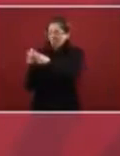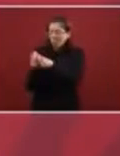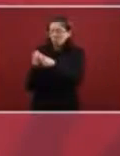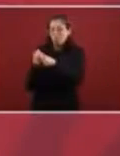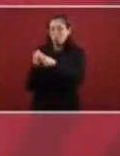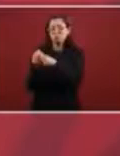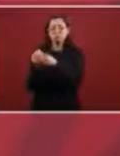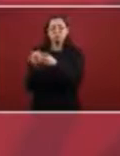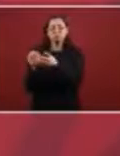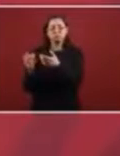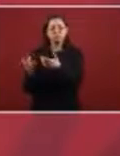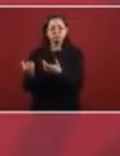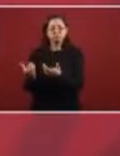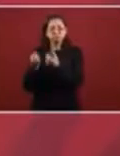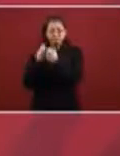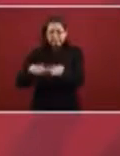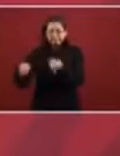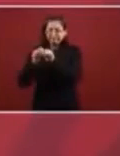vieron